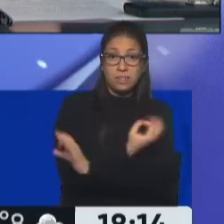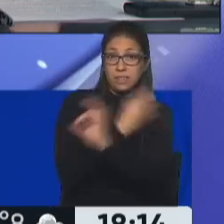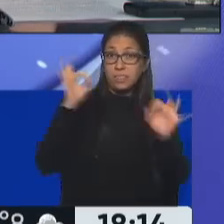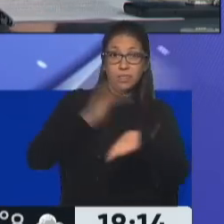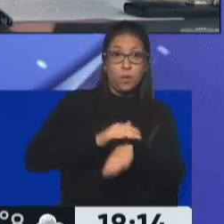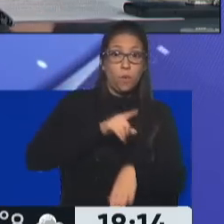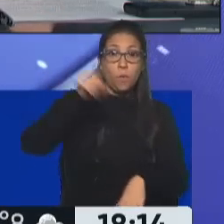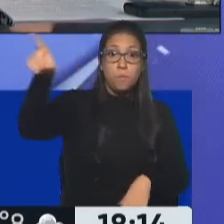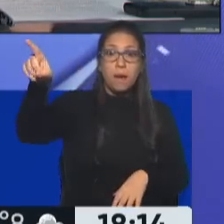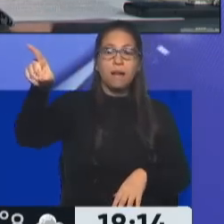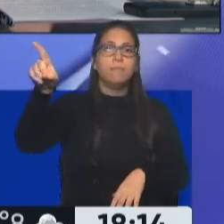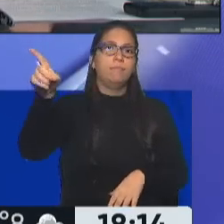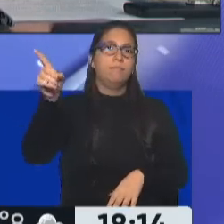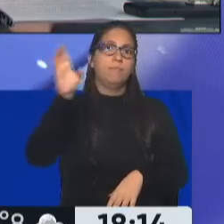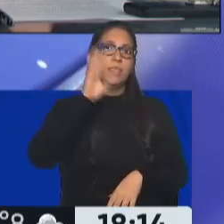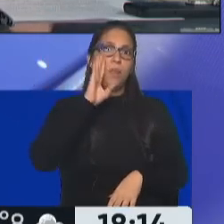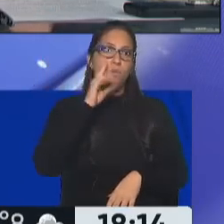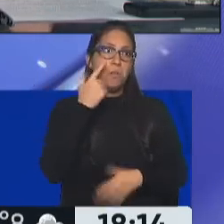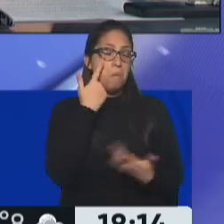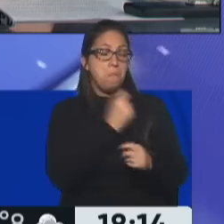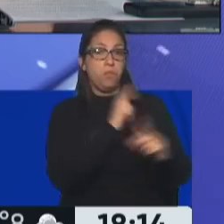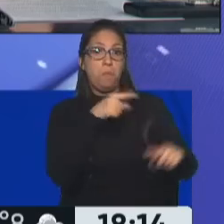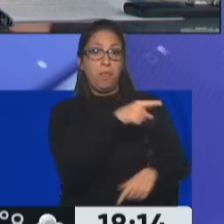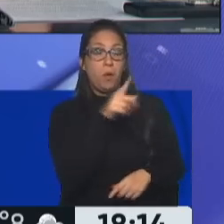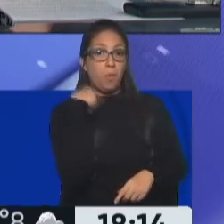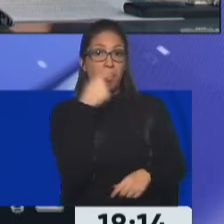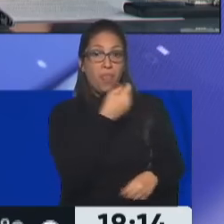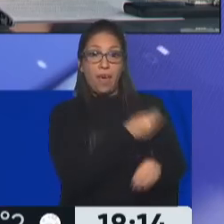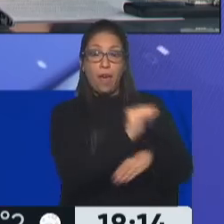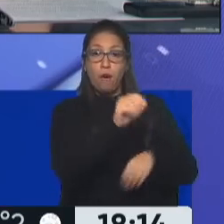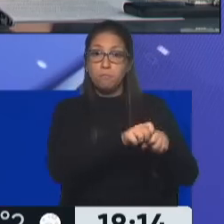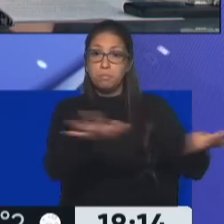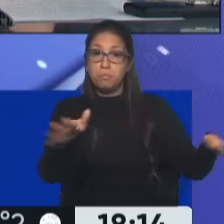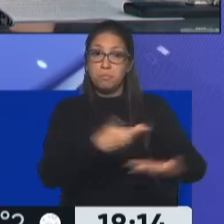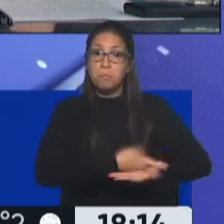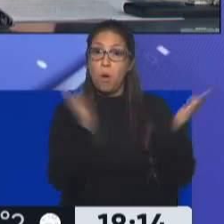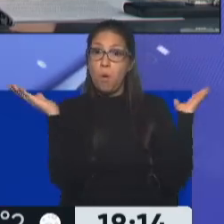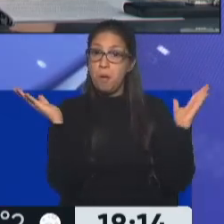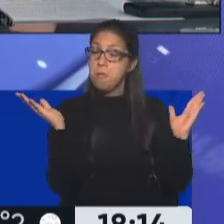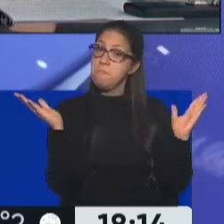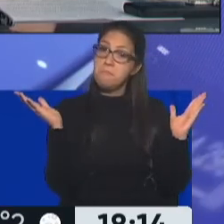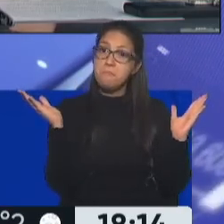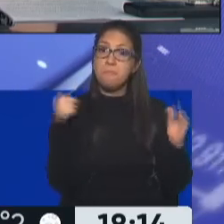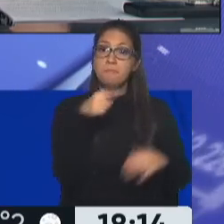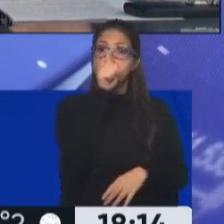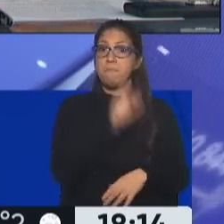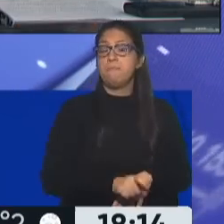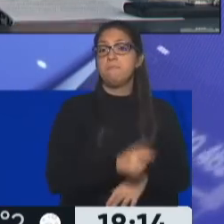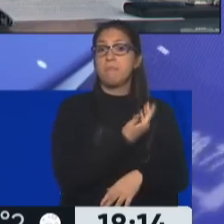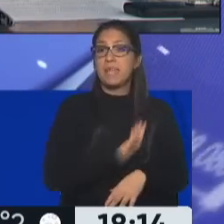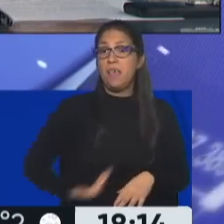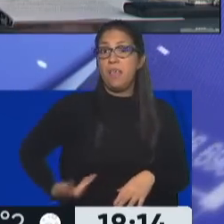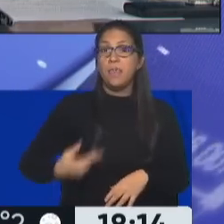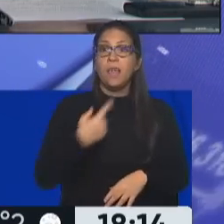la administración estadounidense se mostró sorprendida por el hecho de haberlo hecho público, ¿no? Claro. Porque es un Netanyahu que dijo, bueno, esto